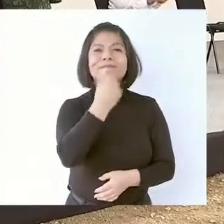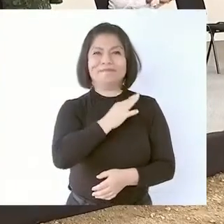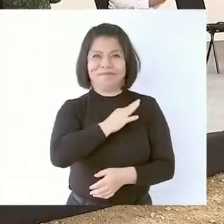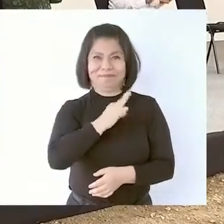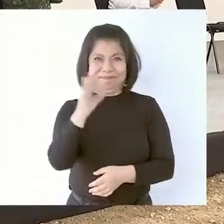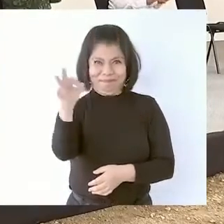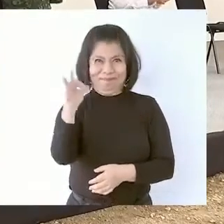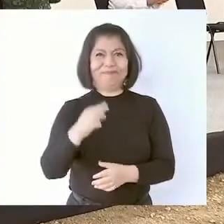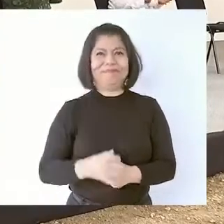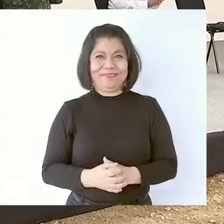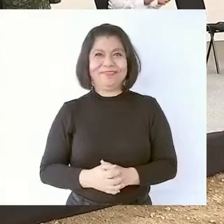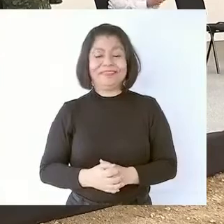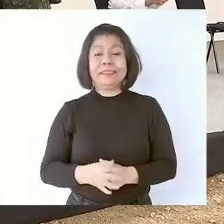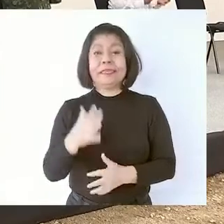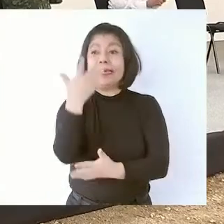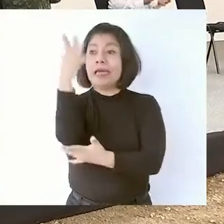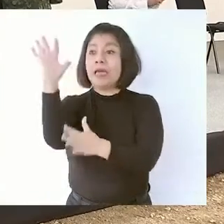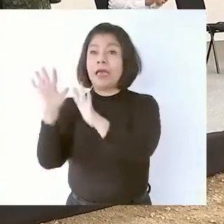son columnas,